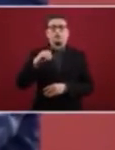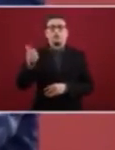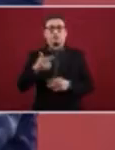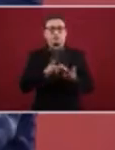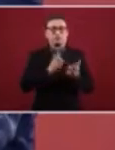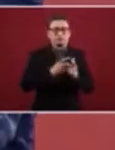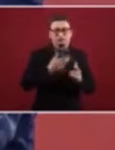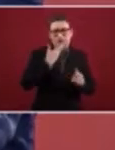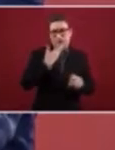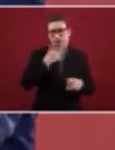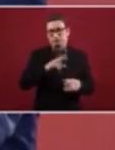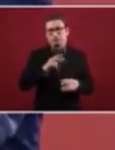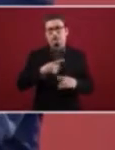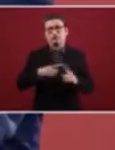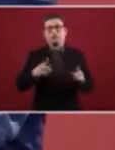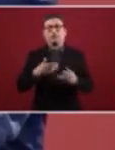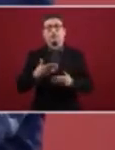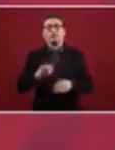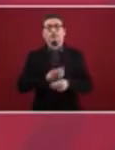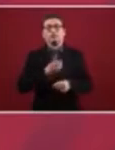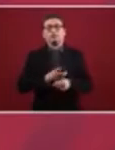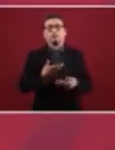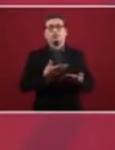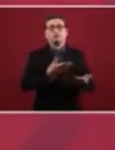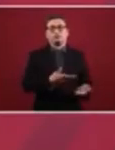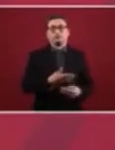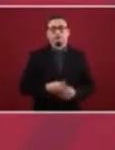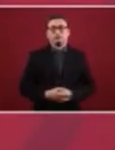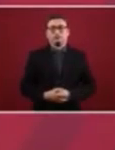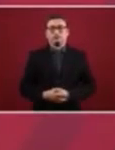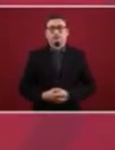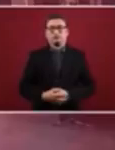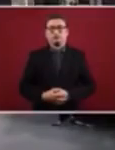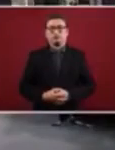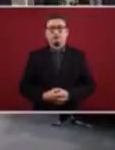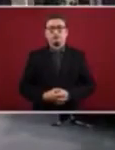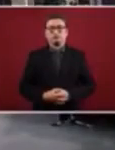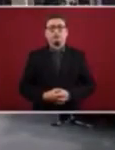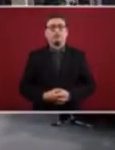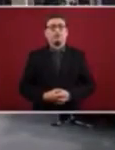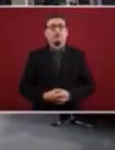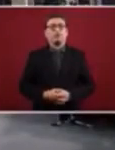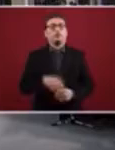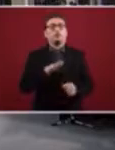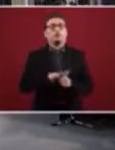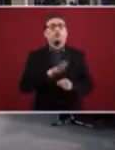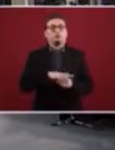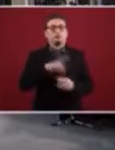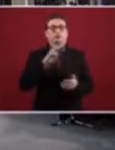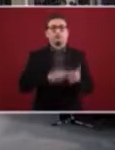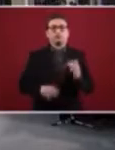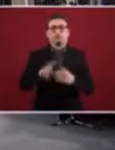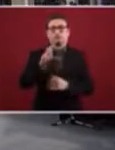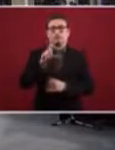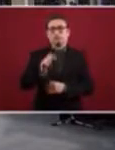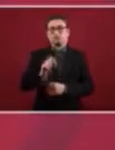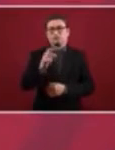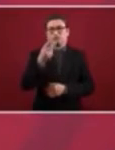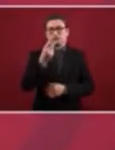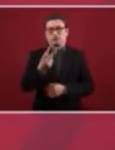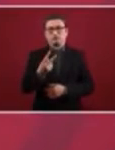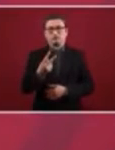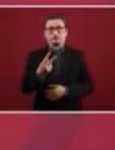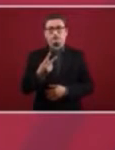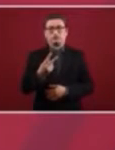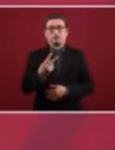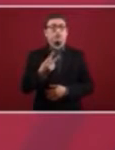conservadurismo, esa oportunidad no se la dan los conservadores, de que en el 2022